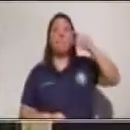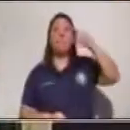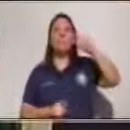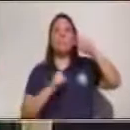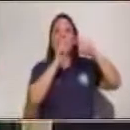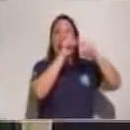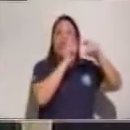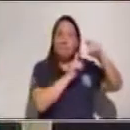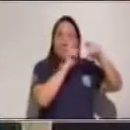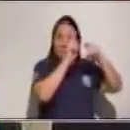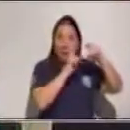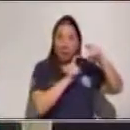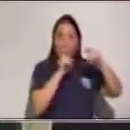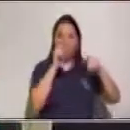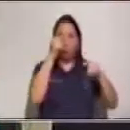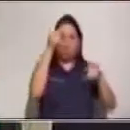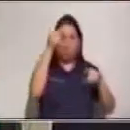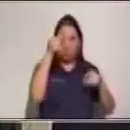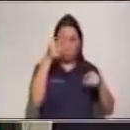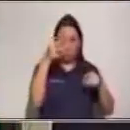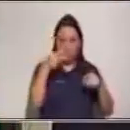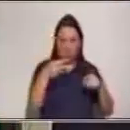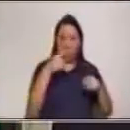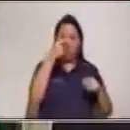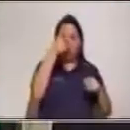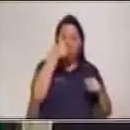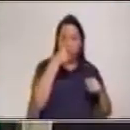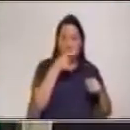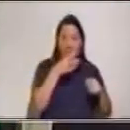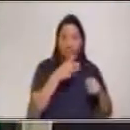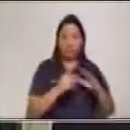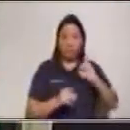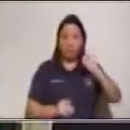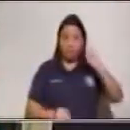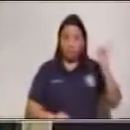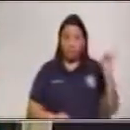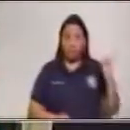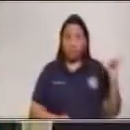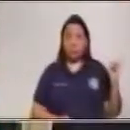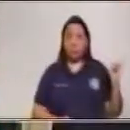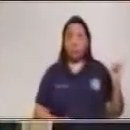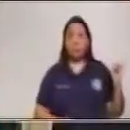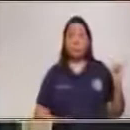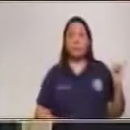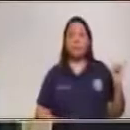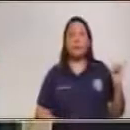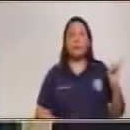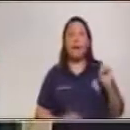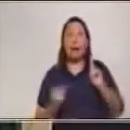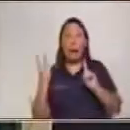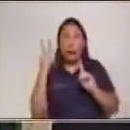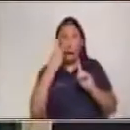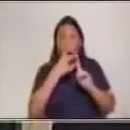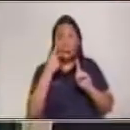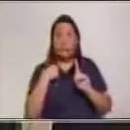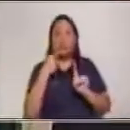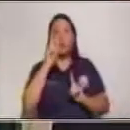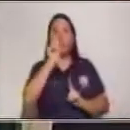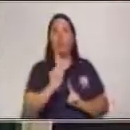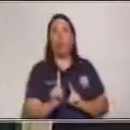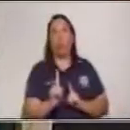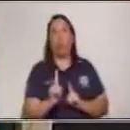dividir en factores primos cada uno de los números del lado izquierdo hasta llegar a 1.